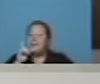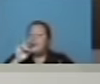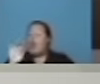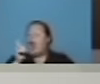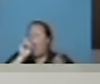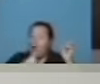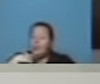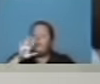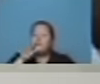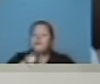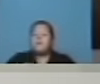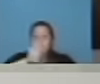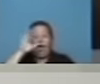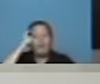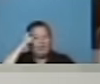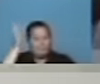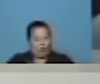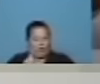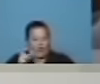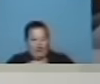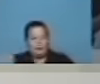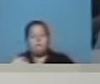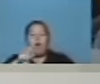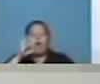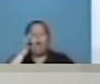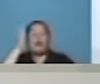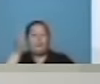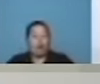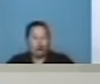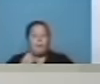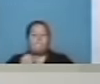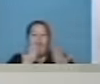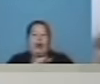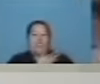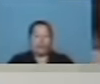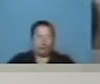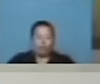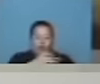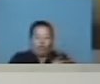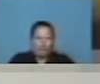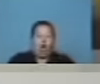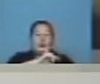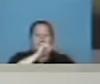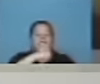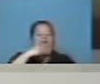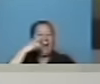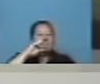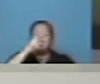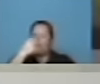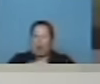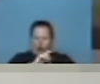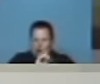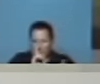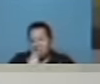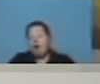de los casos, que supera los 10 puntos de diferencia con más de 40 puntos porcentuales para Scioli Zanini, por lo que no necesitaría una segunda vuelta, y